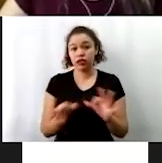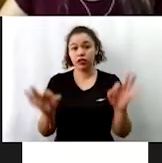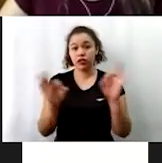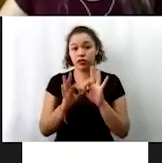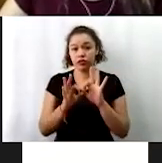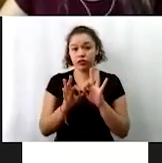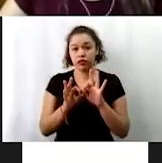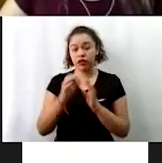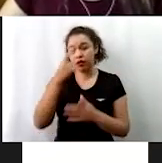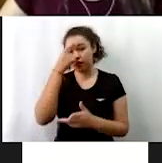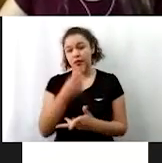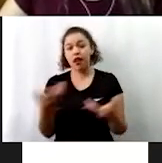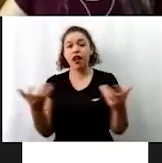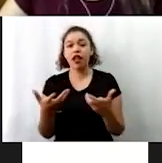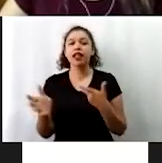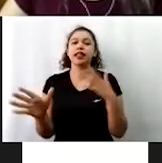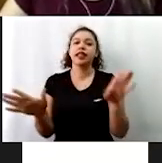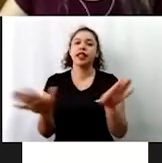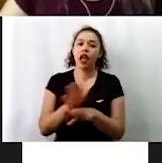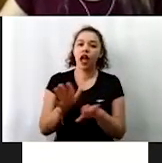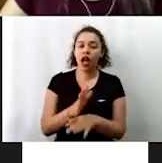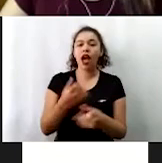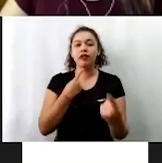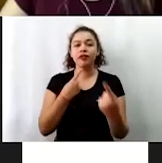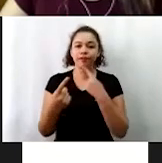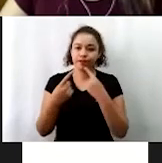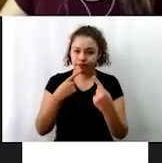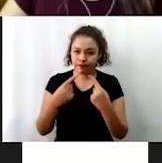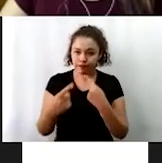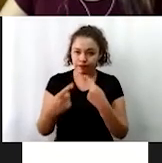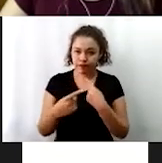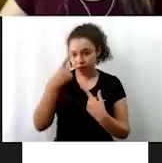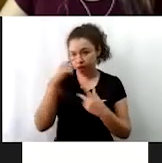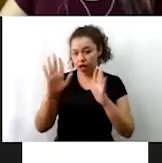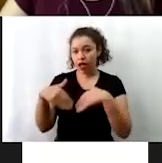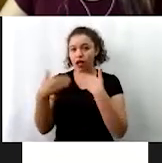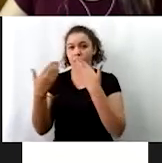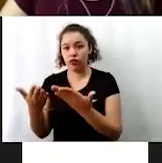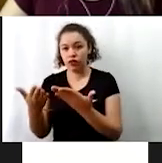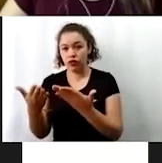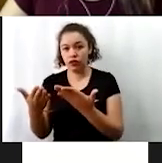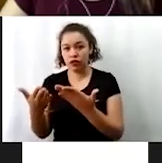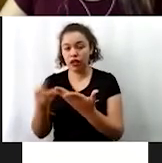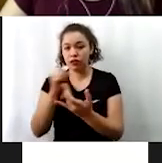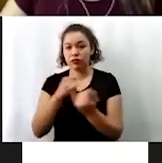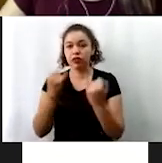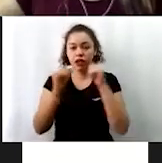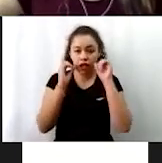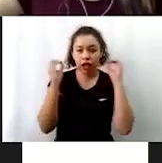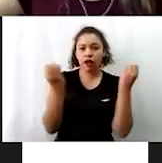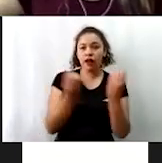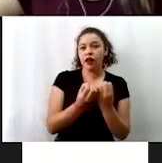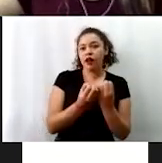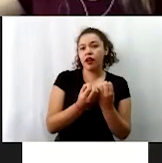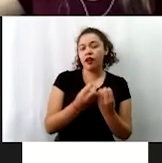se empiezan a gestar los cambios, ¿no? Hacia afuera y partiendo de estas organizaciones, bueno,